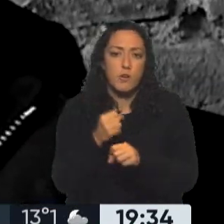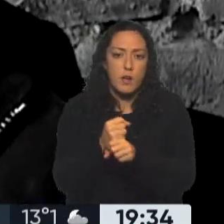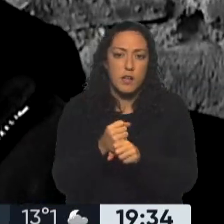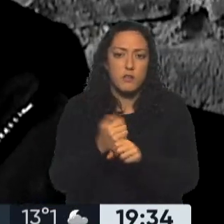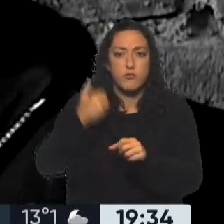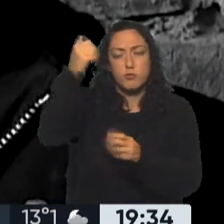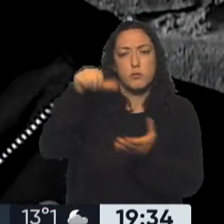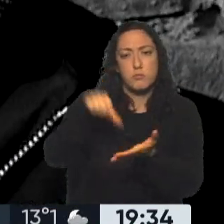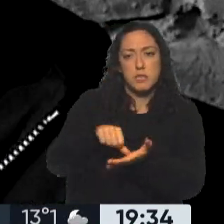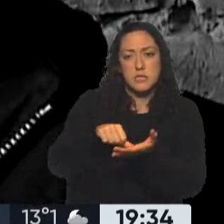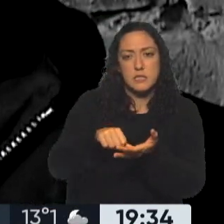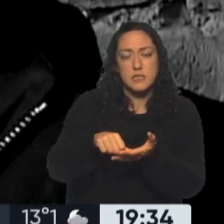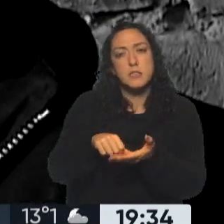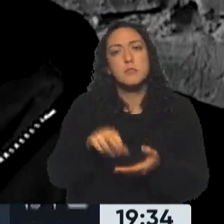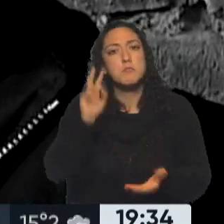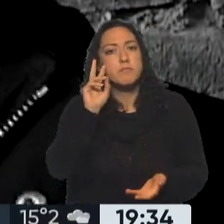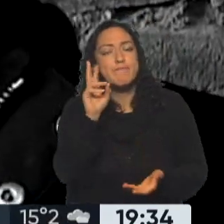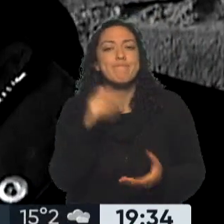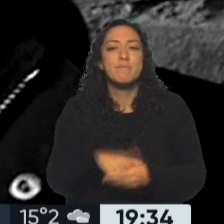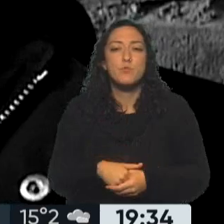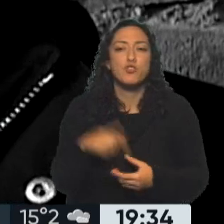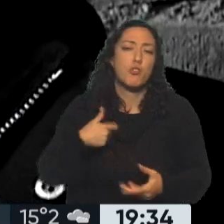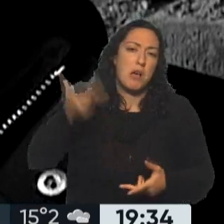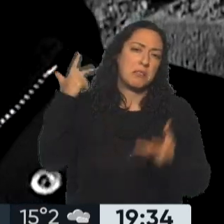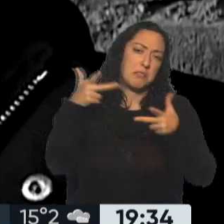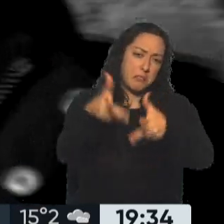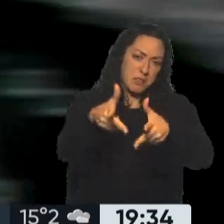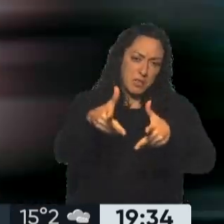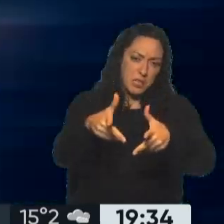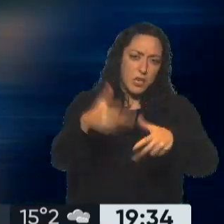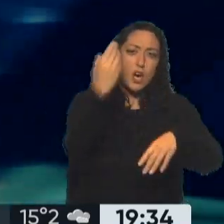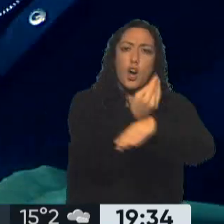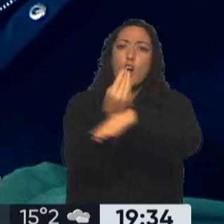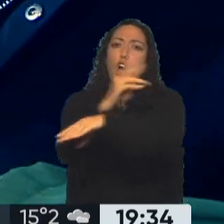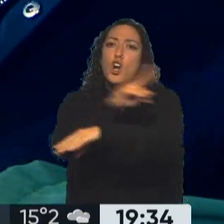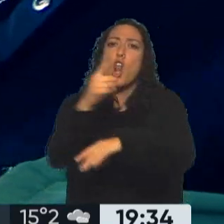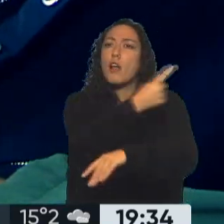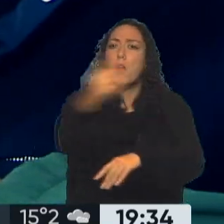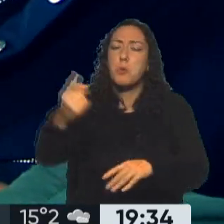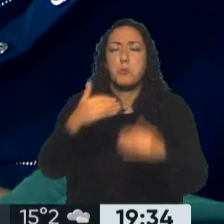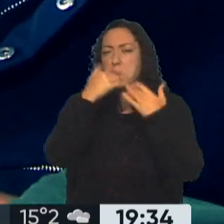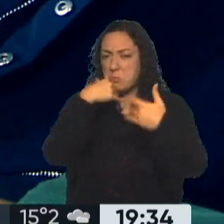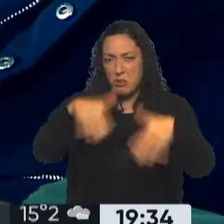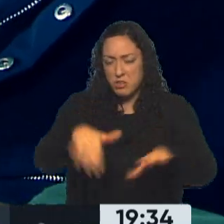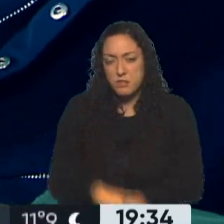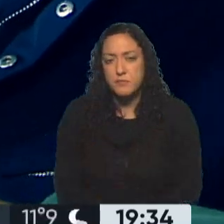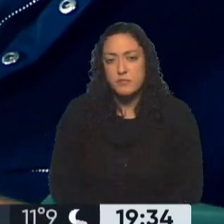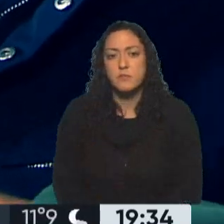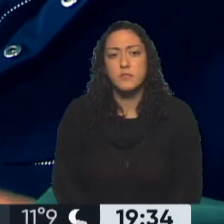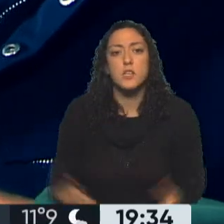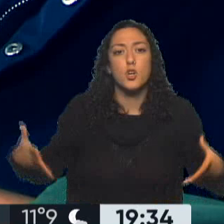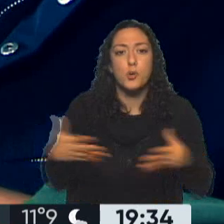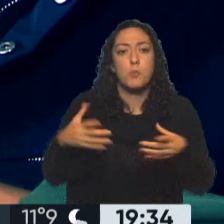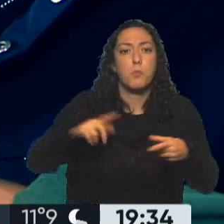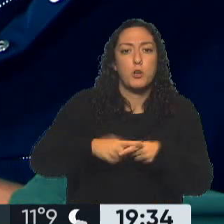país. Lo dije recién también, no es un problema de qué lugar ocupa cada uno. Lo primero que tiene que hacer una fuerza